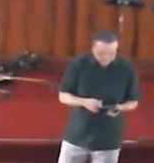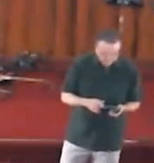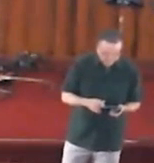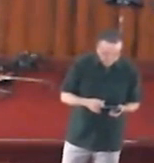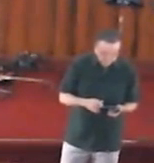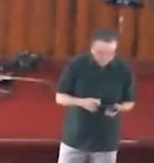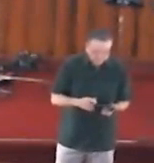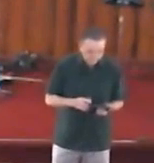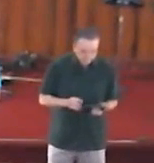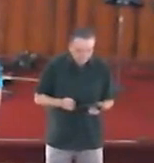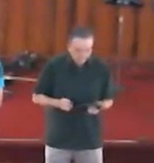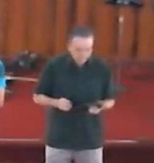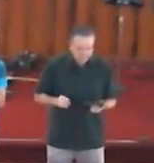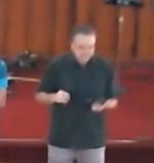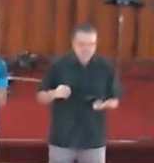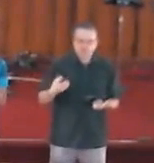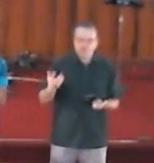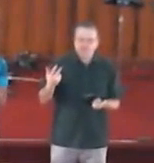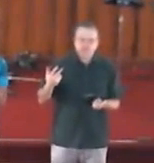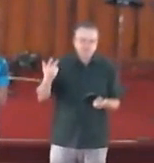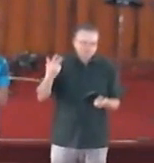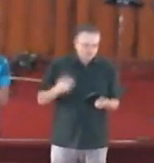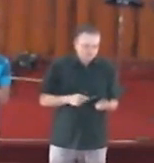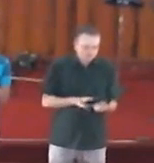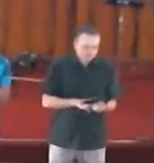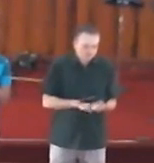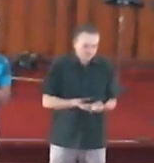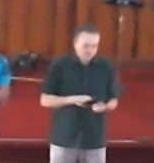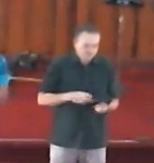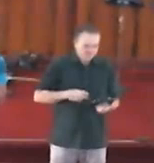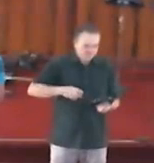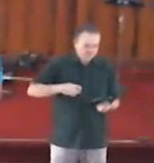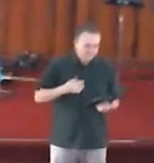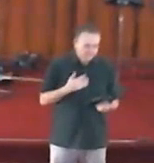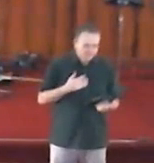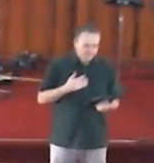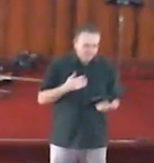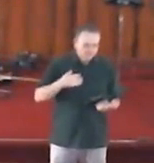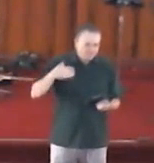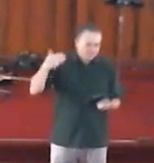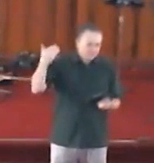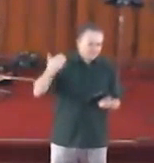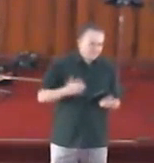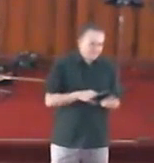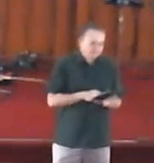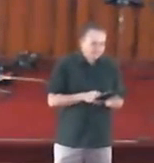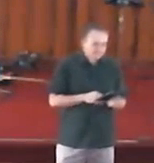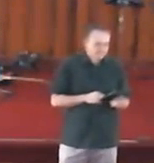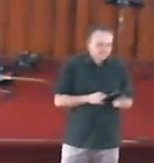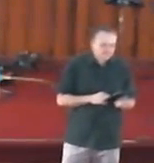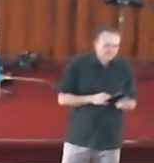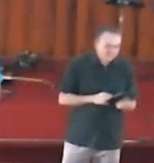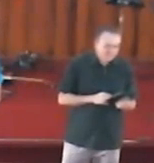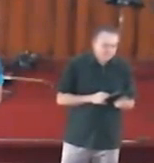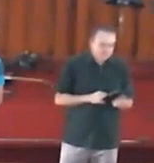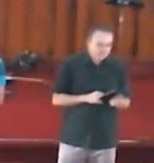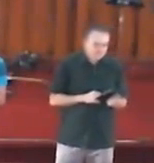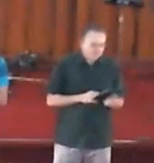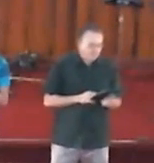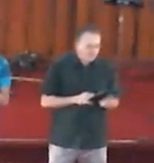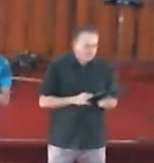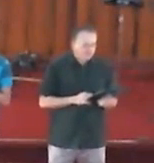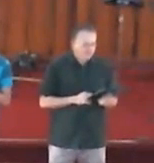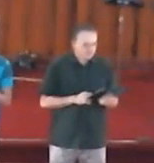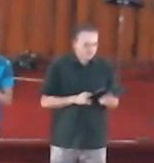to experience this power. Leo Hechos 2, dice así: Cuando llegó el día de Pentecostés, estaban